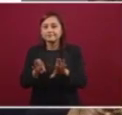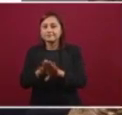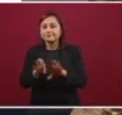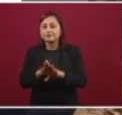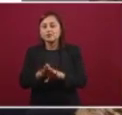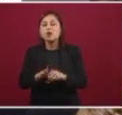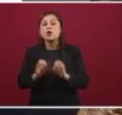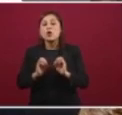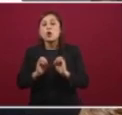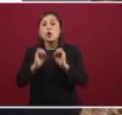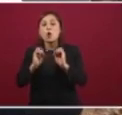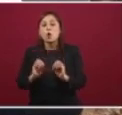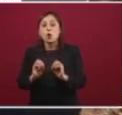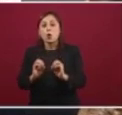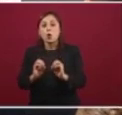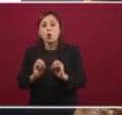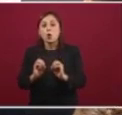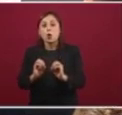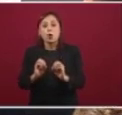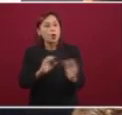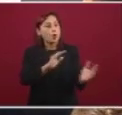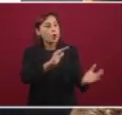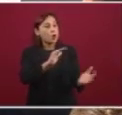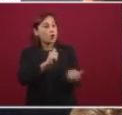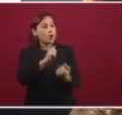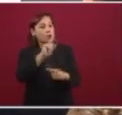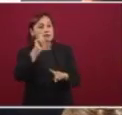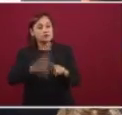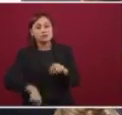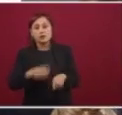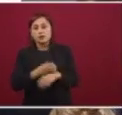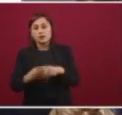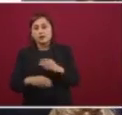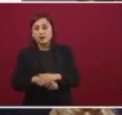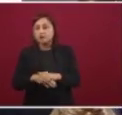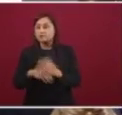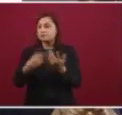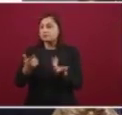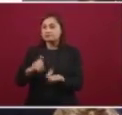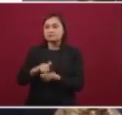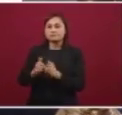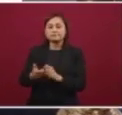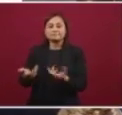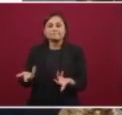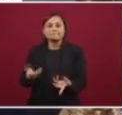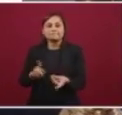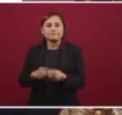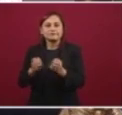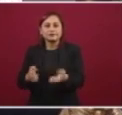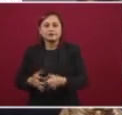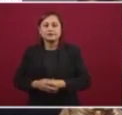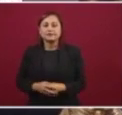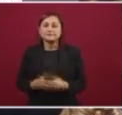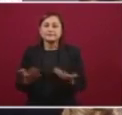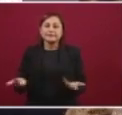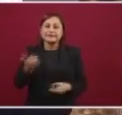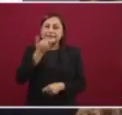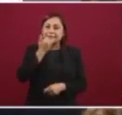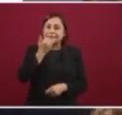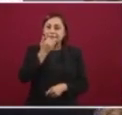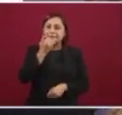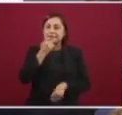obtiene mediante confiscaciones. Entonces, vamos a seguir atendiendo esto. Bueno, se nos alargó mucho